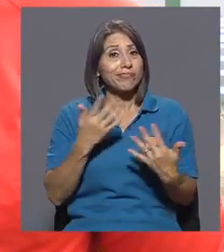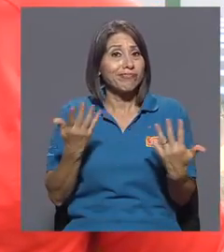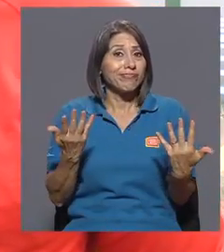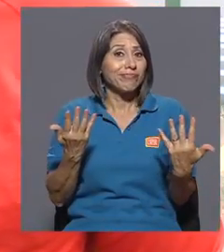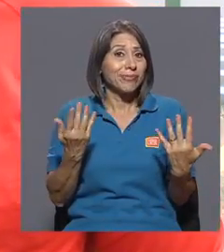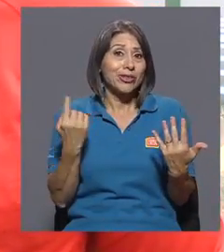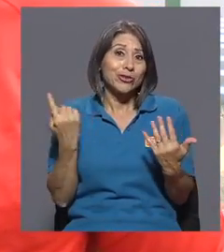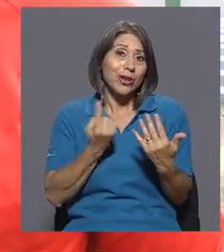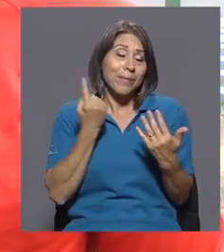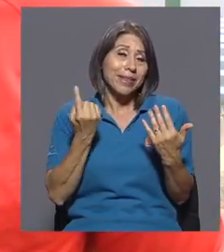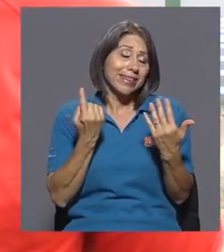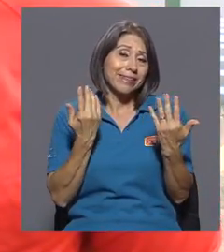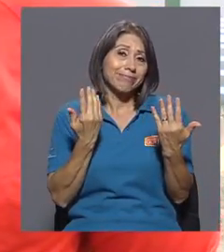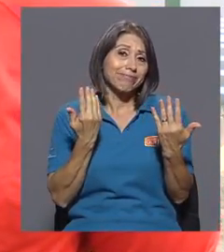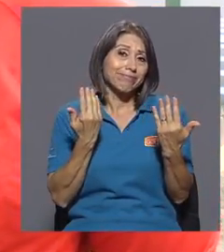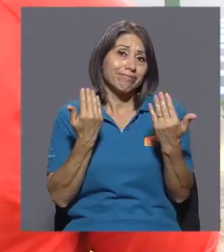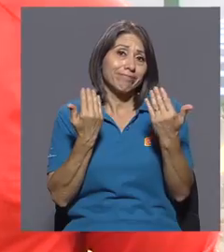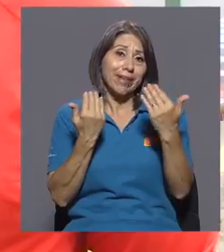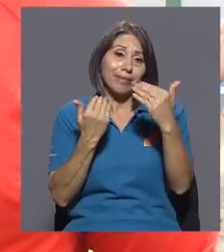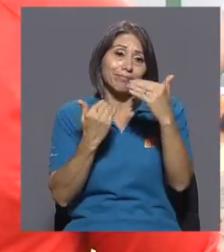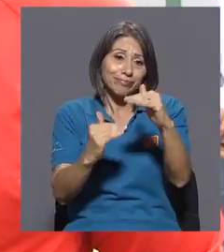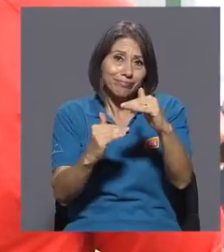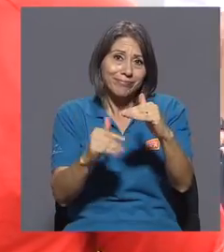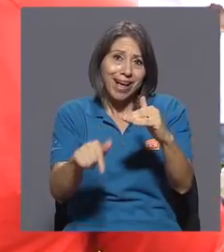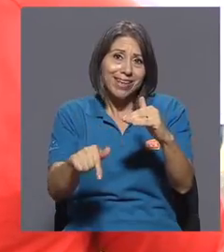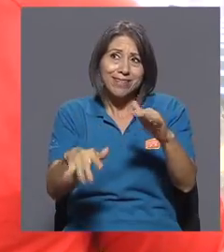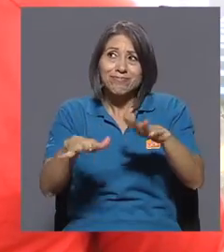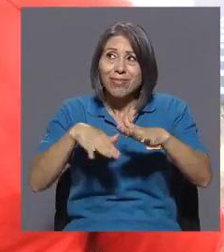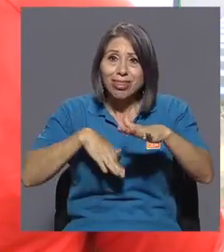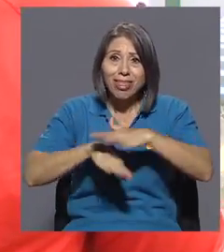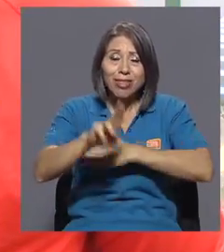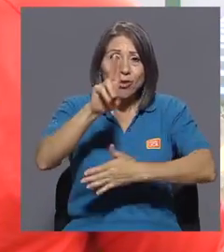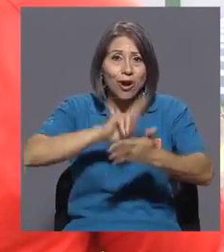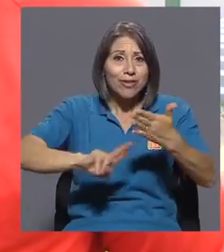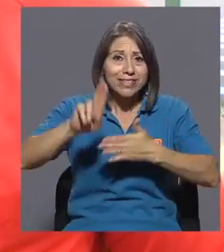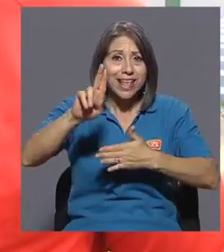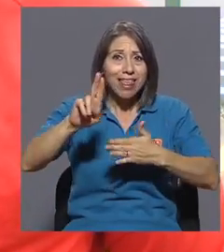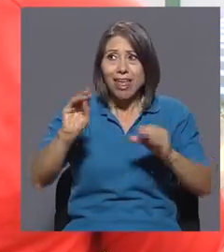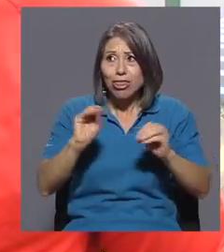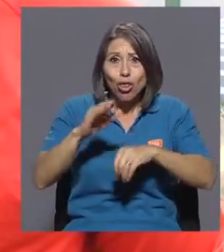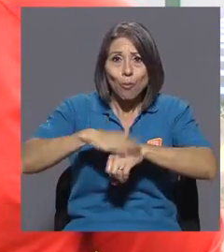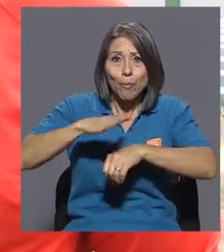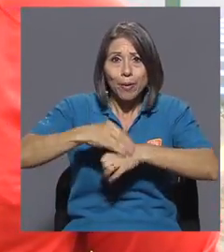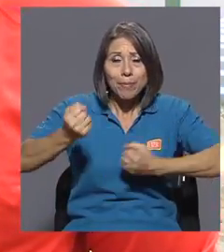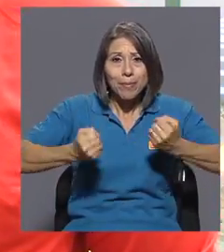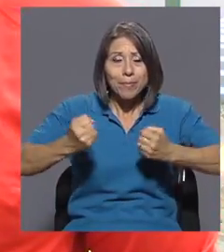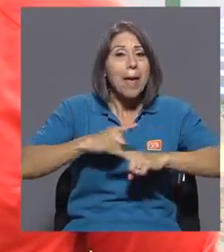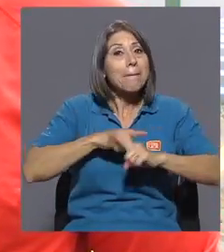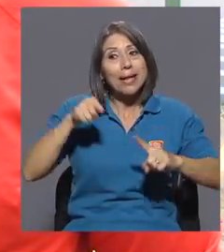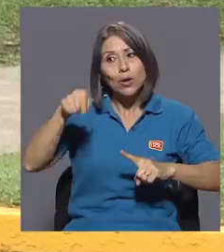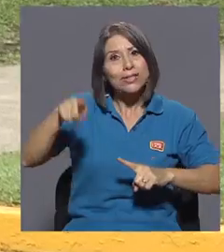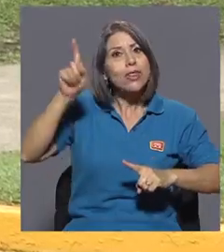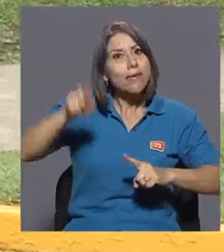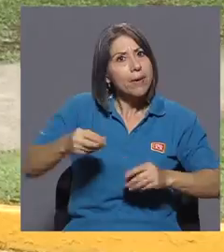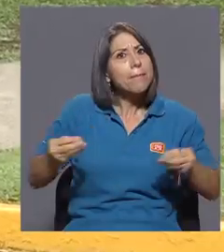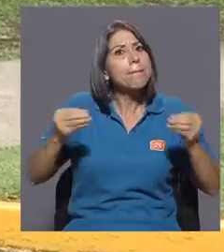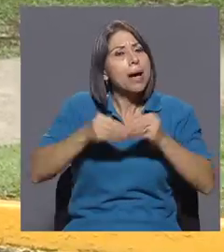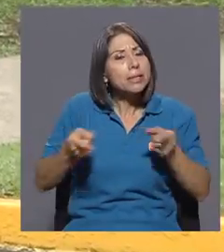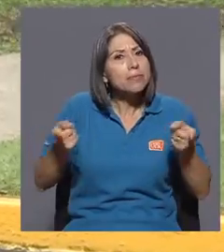área de la universidad, al campus, pero estos espacios deberían de crearse con más